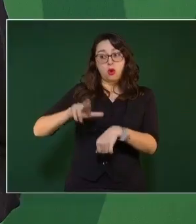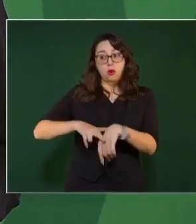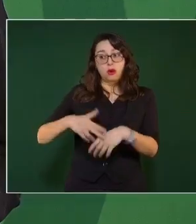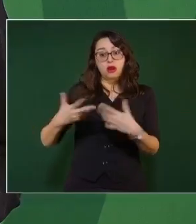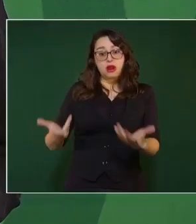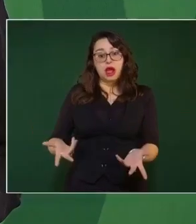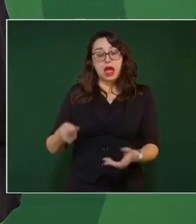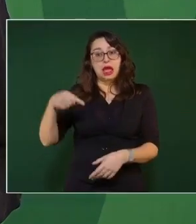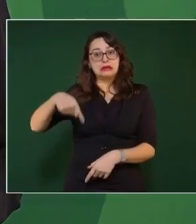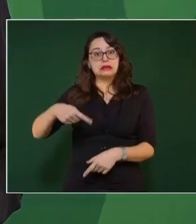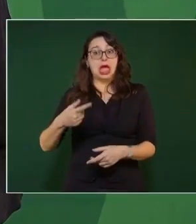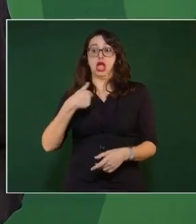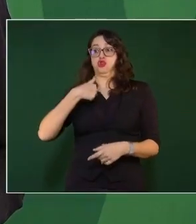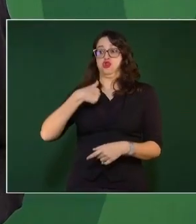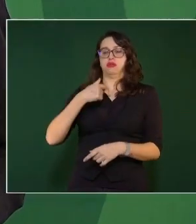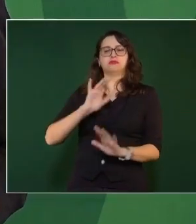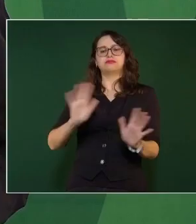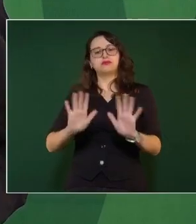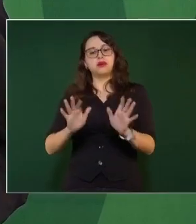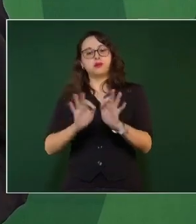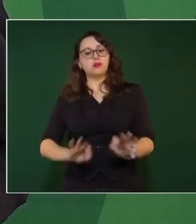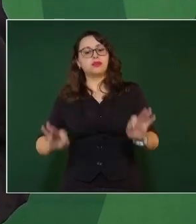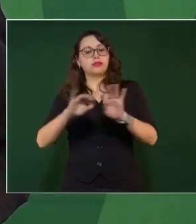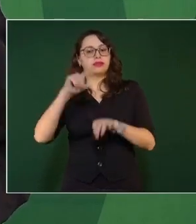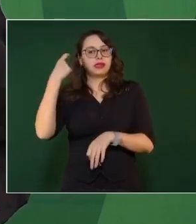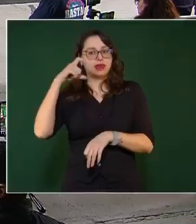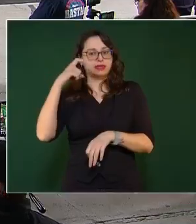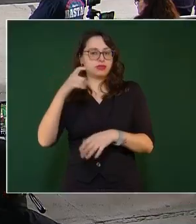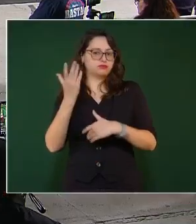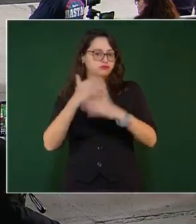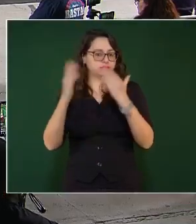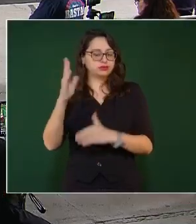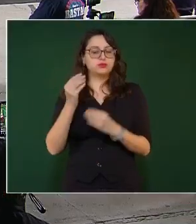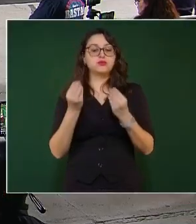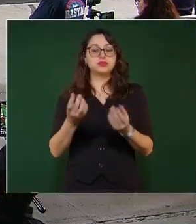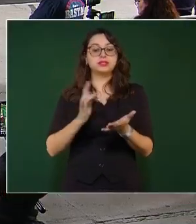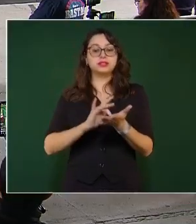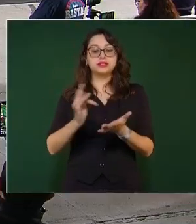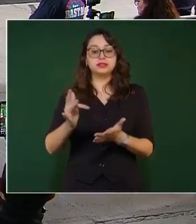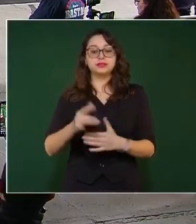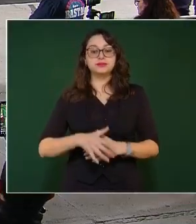gol, sino que Querétaro y el país gane. Muchas gracias.